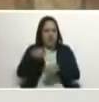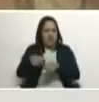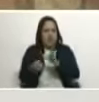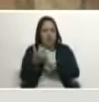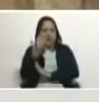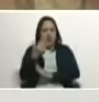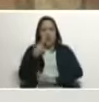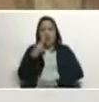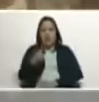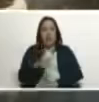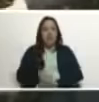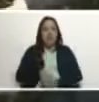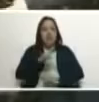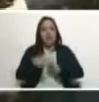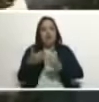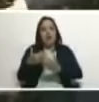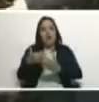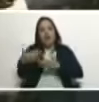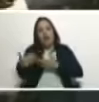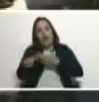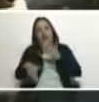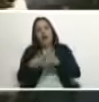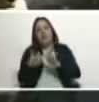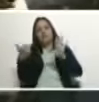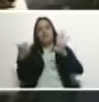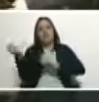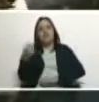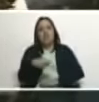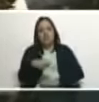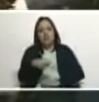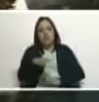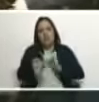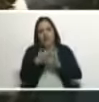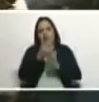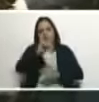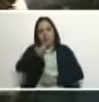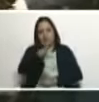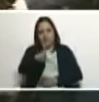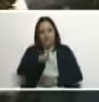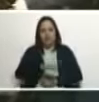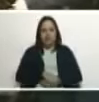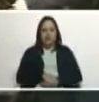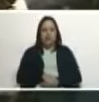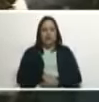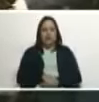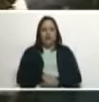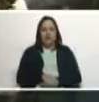Después me extendieron el plazo hasta 6 meses, hasta julio.